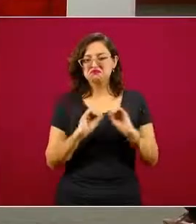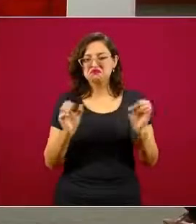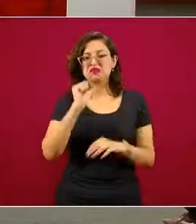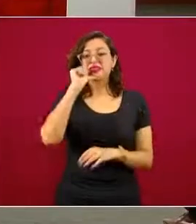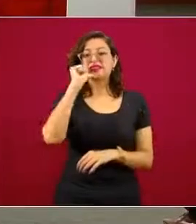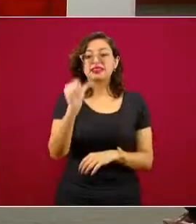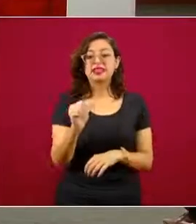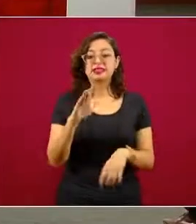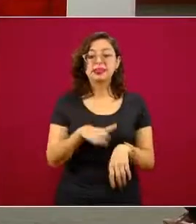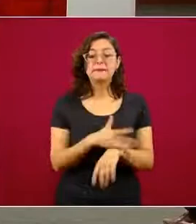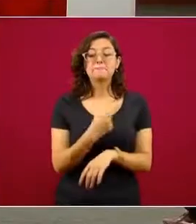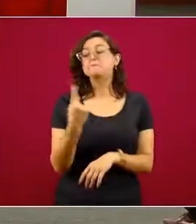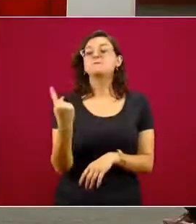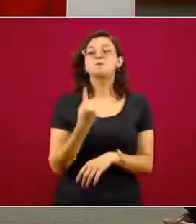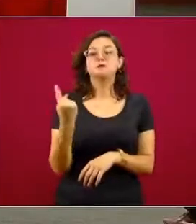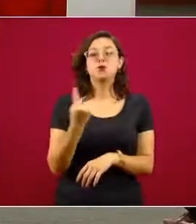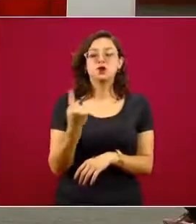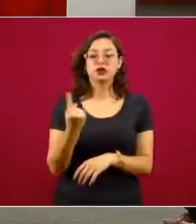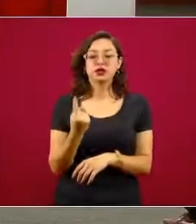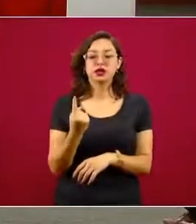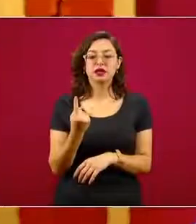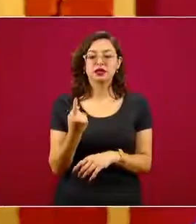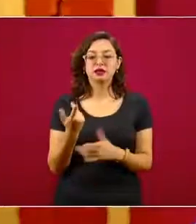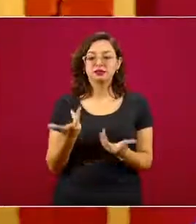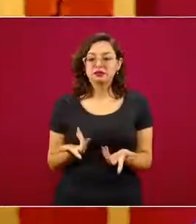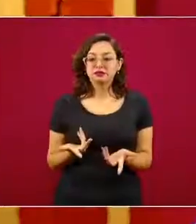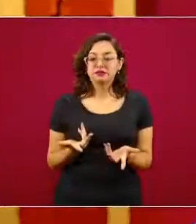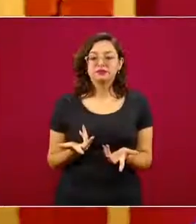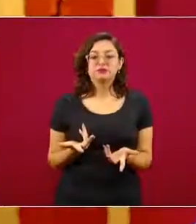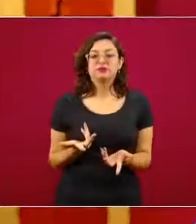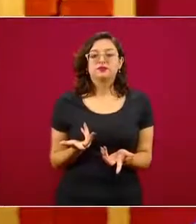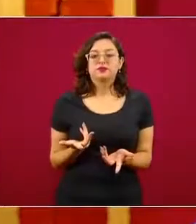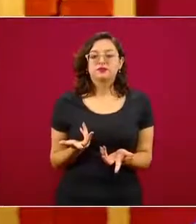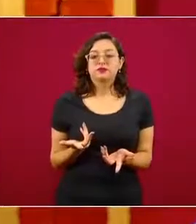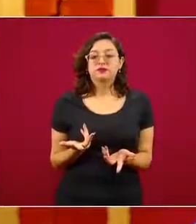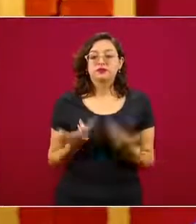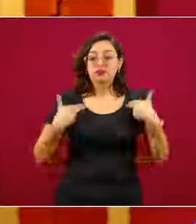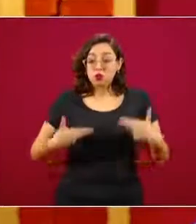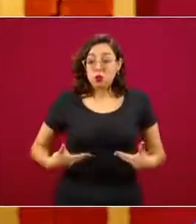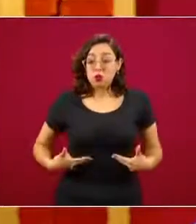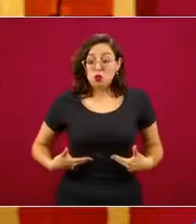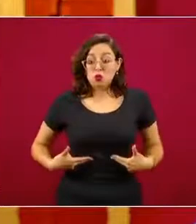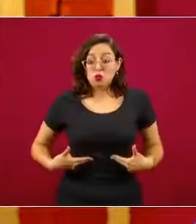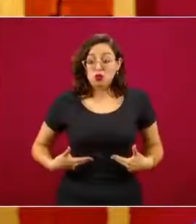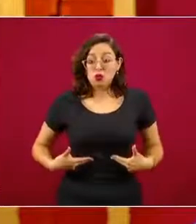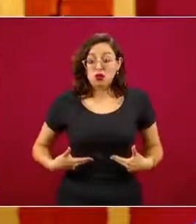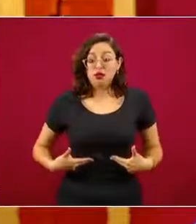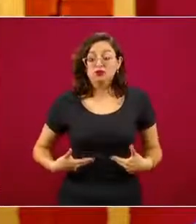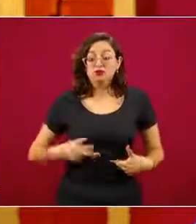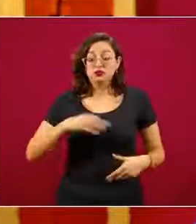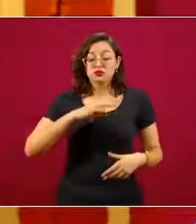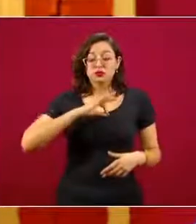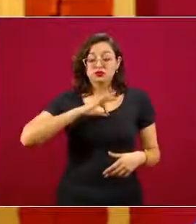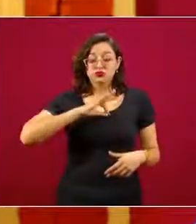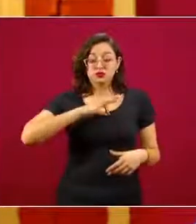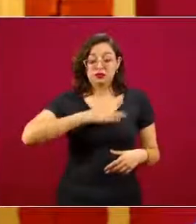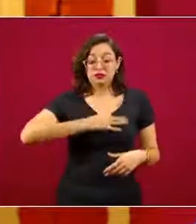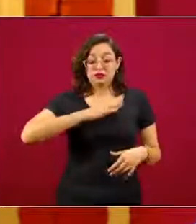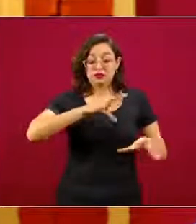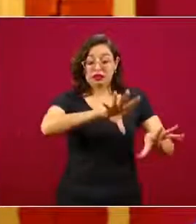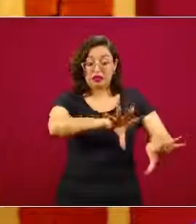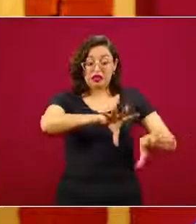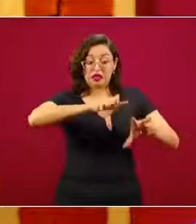porque se encontró de manera un tanto inconsistente que los seres humanos infectados por